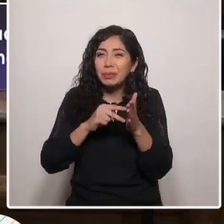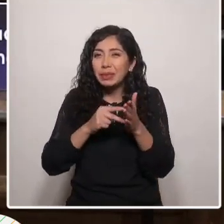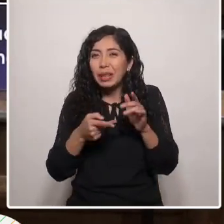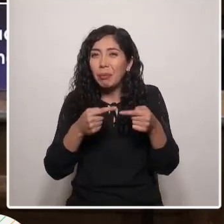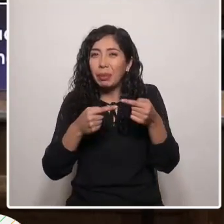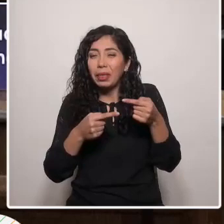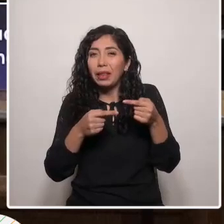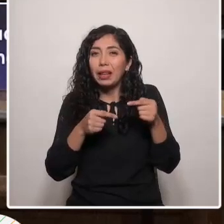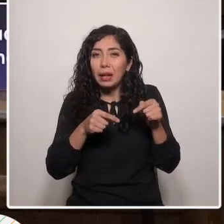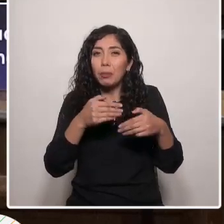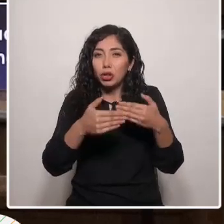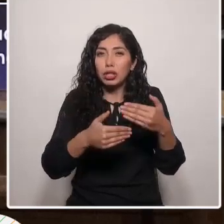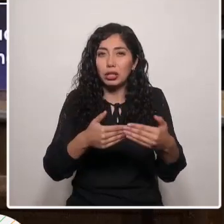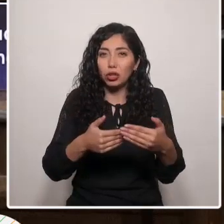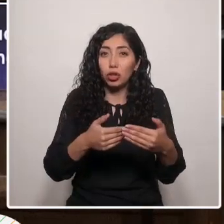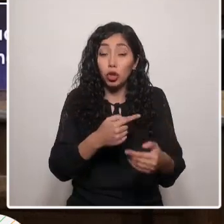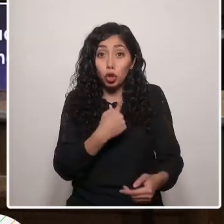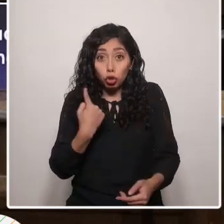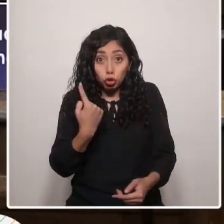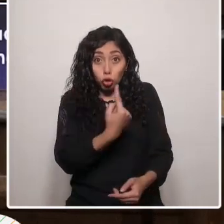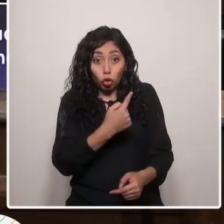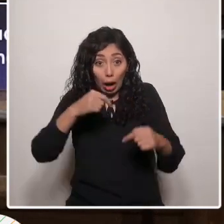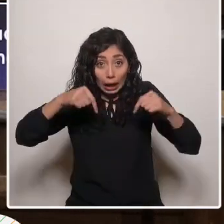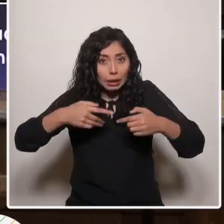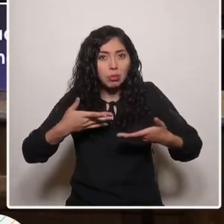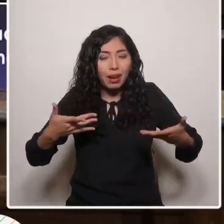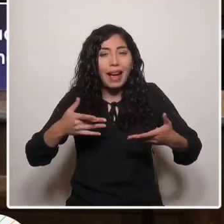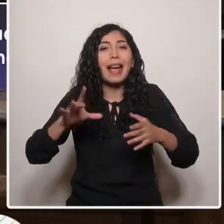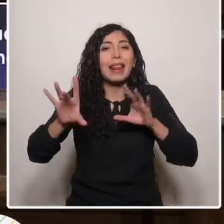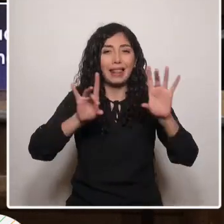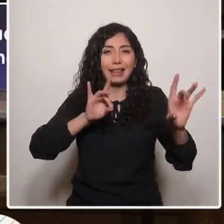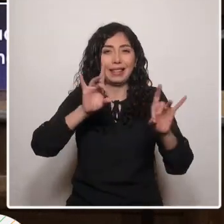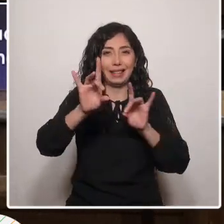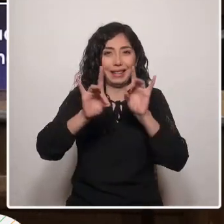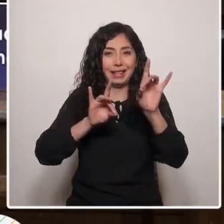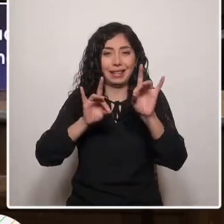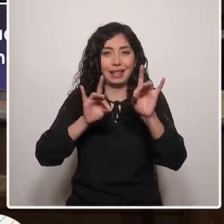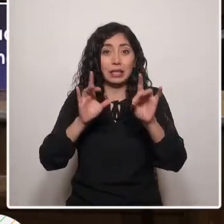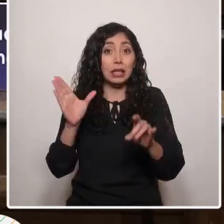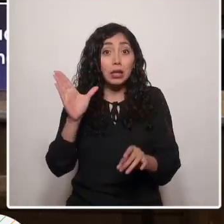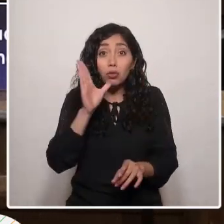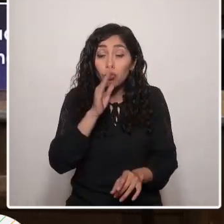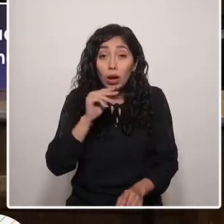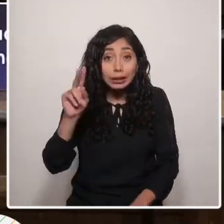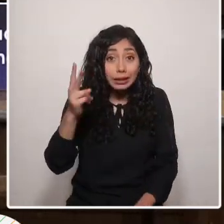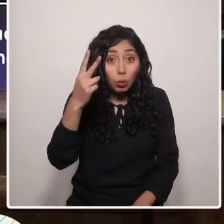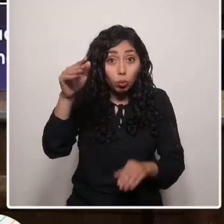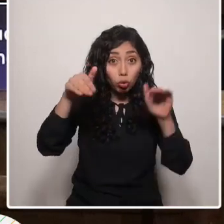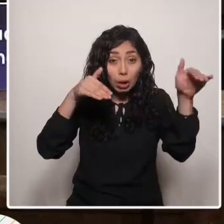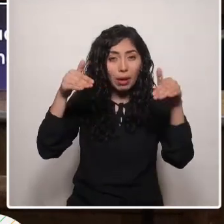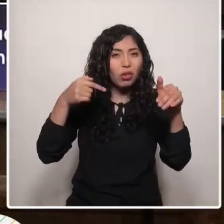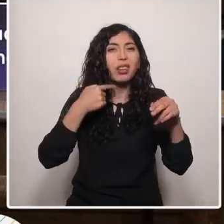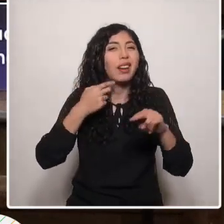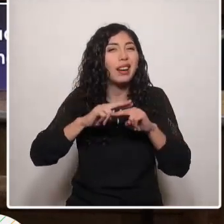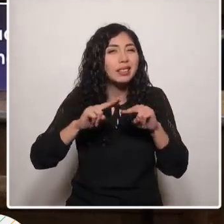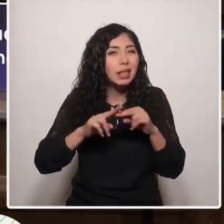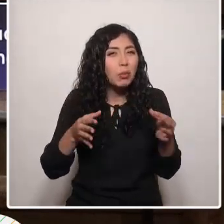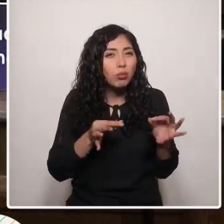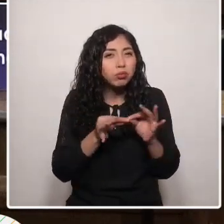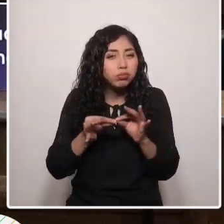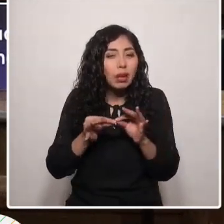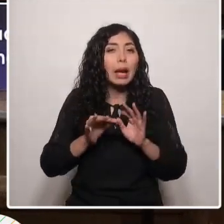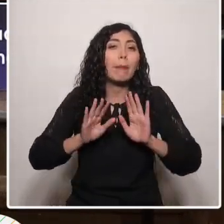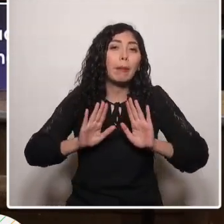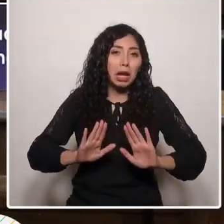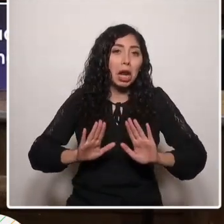justamente en un momento en que estamos convocados para elegir. Y creo que si es que no se ha hecho ese segundo llamado, entonces lo que debiéramos hacer es esperar que se